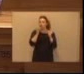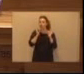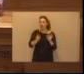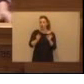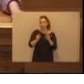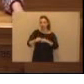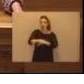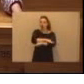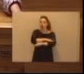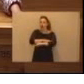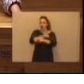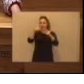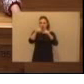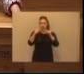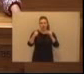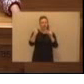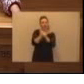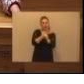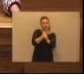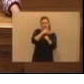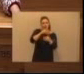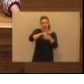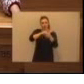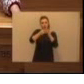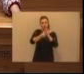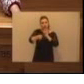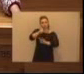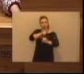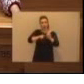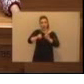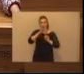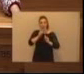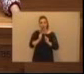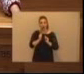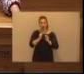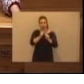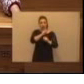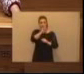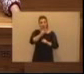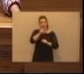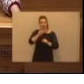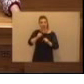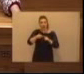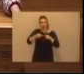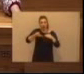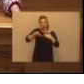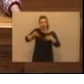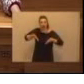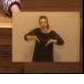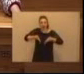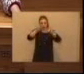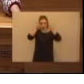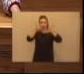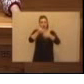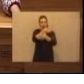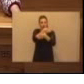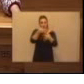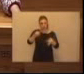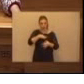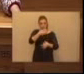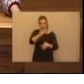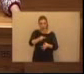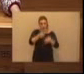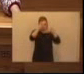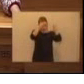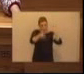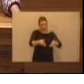trabajando y tratando de resolver los temas para dotar a la Zalia a la mayor brevedad posible de unos accesos adecuados. Por otro lado, y ustedes lo